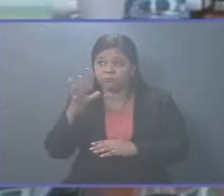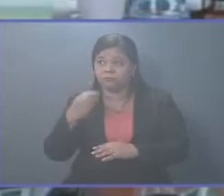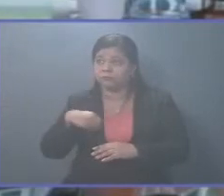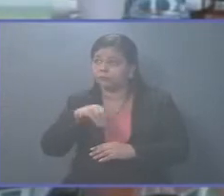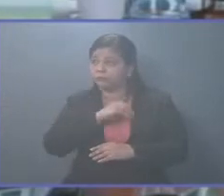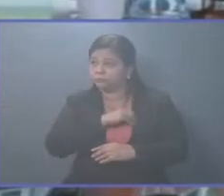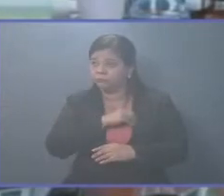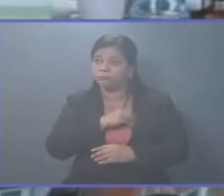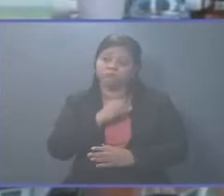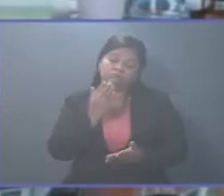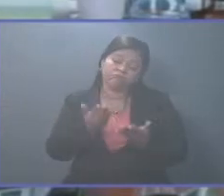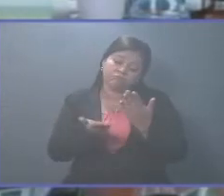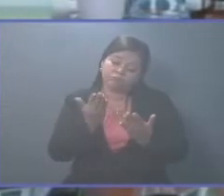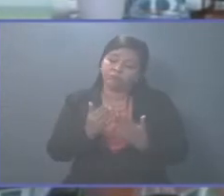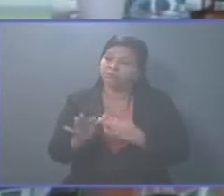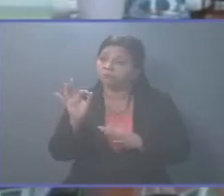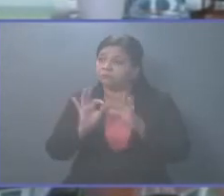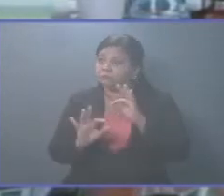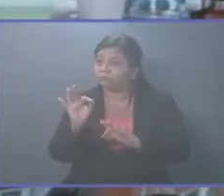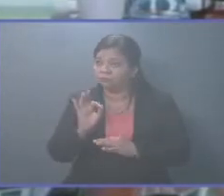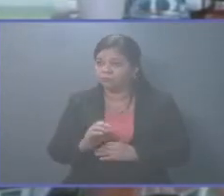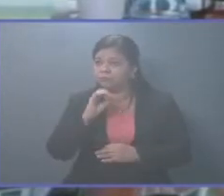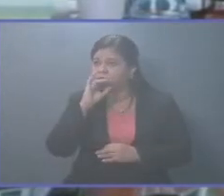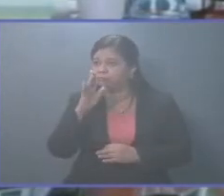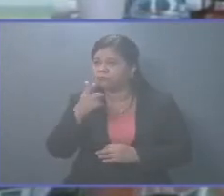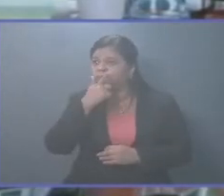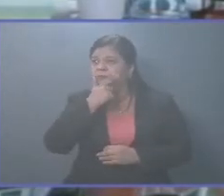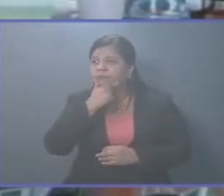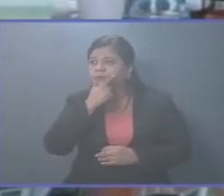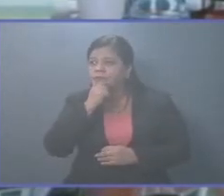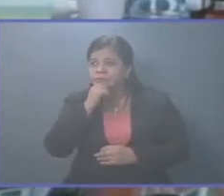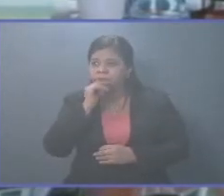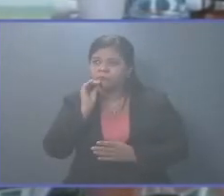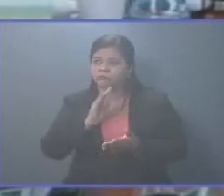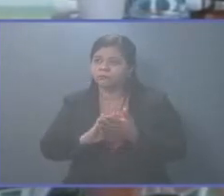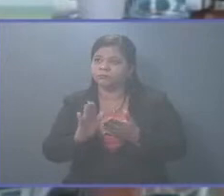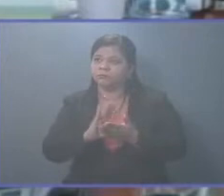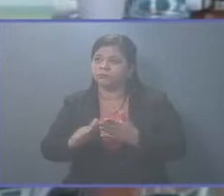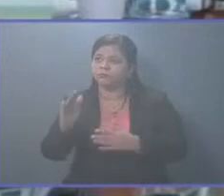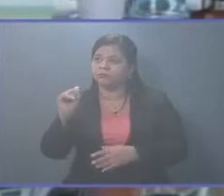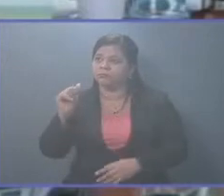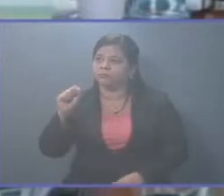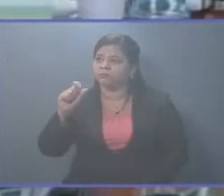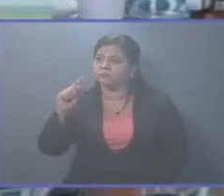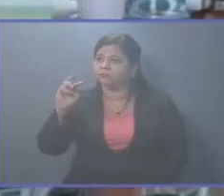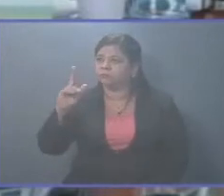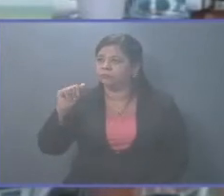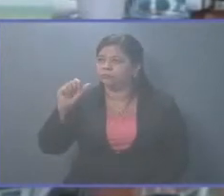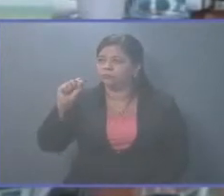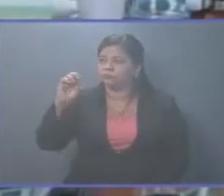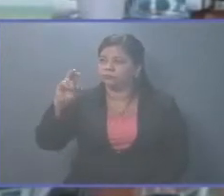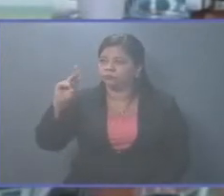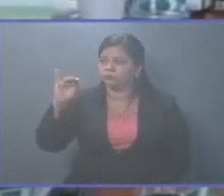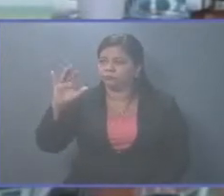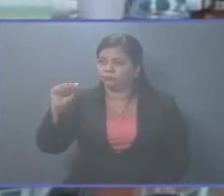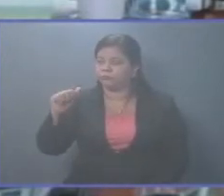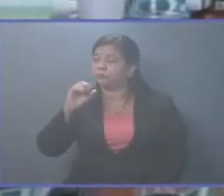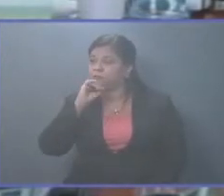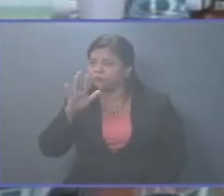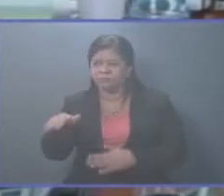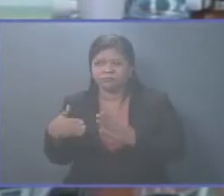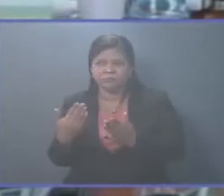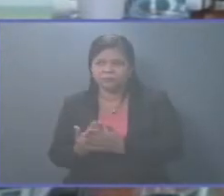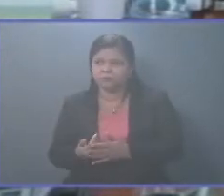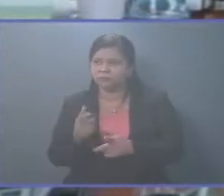unas que tal vez tienen esa ventaja en cuestión de costos, como ha sido la de AstraZeneca, ¿verdad? Y esa revisión de toda